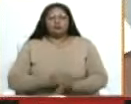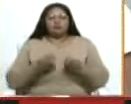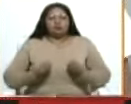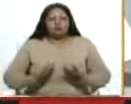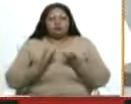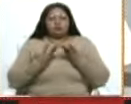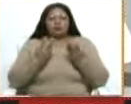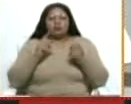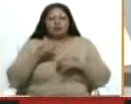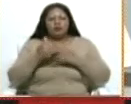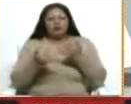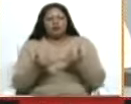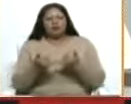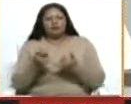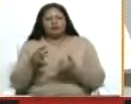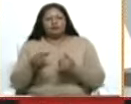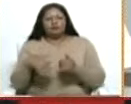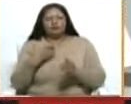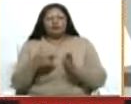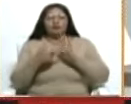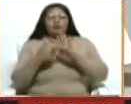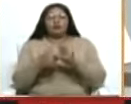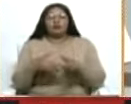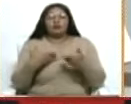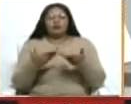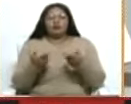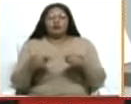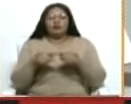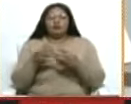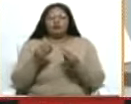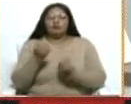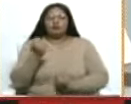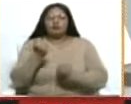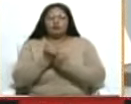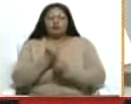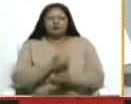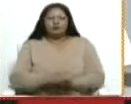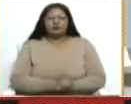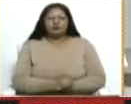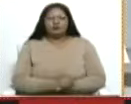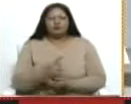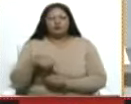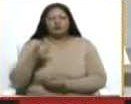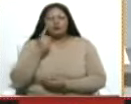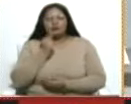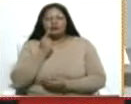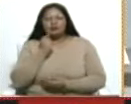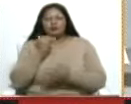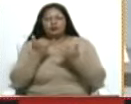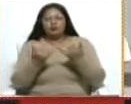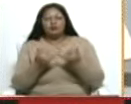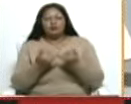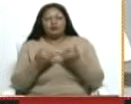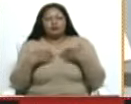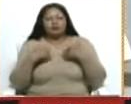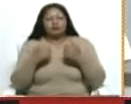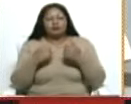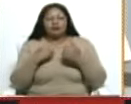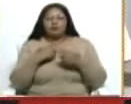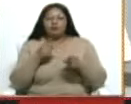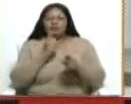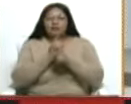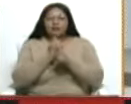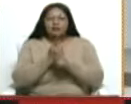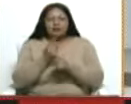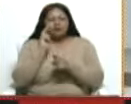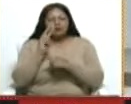efervescencia, sí, efervescencia, también pudieras darle mucho apoyo a lo que es tus tradiciones, ¿no? Es una sana competencia, además. Es buenísimo, además,